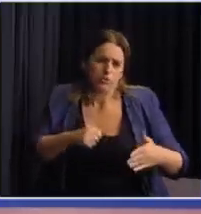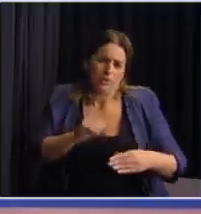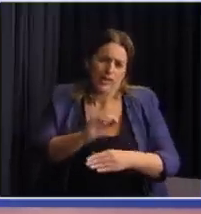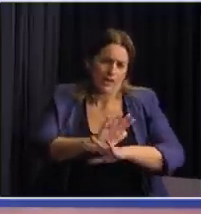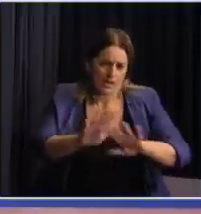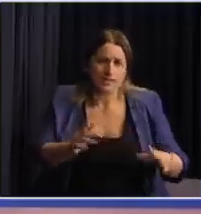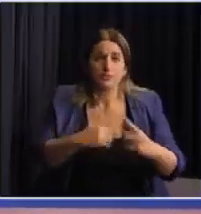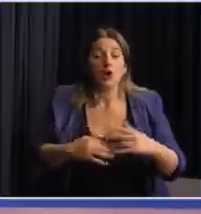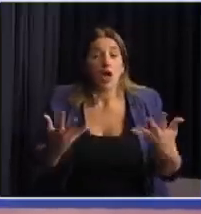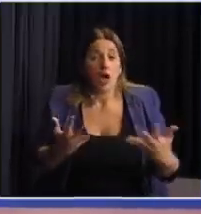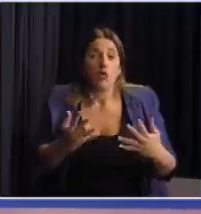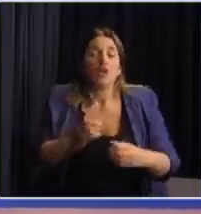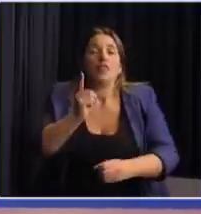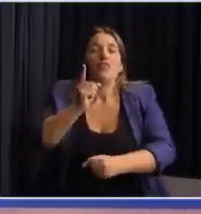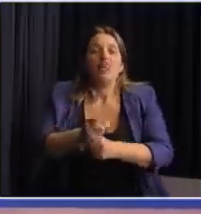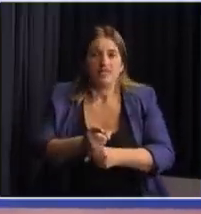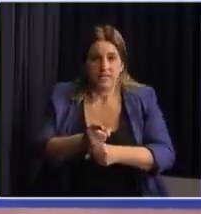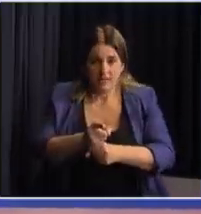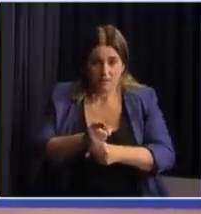Es así que hemos resuelto